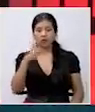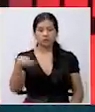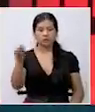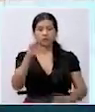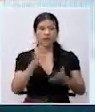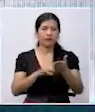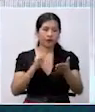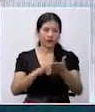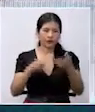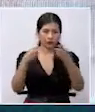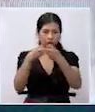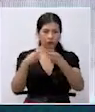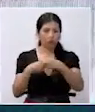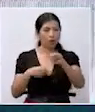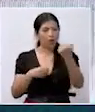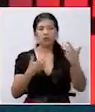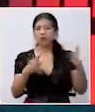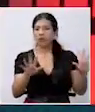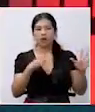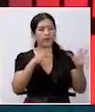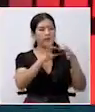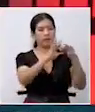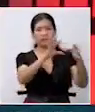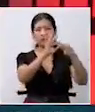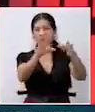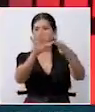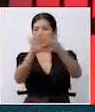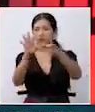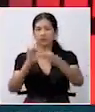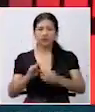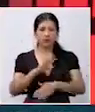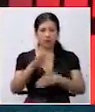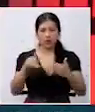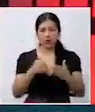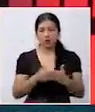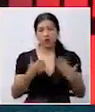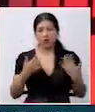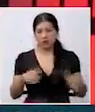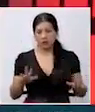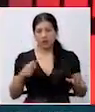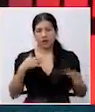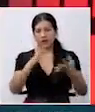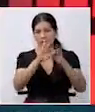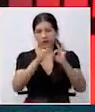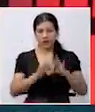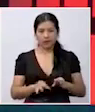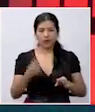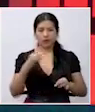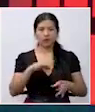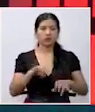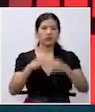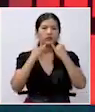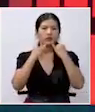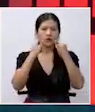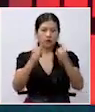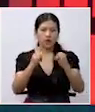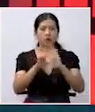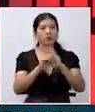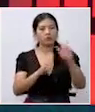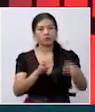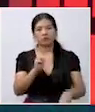ha quedado sin energía. El resto, que son varias zonas, como ya se publicaba, que es parte de